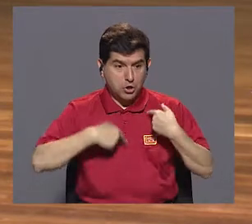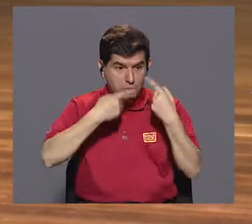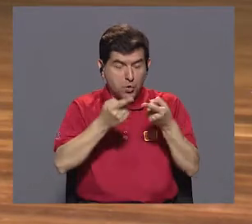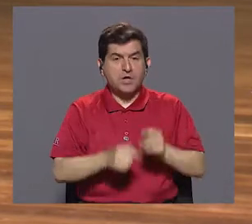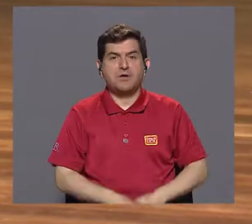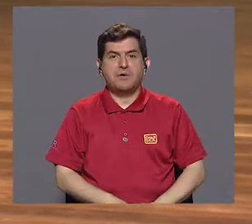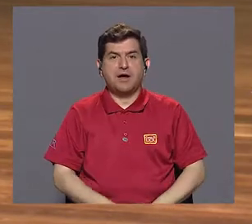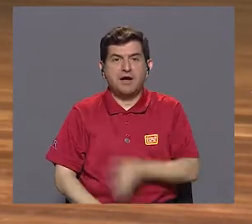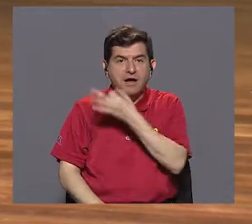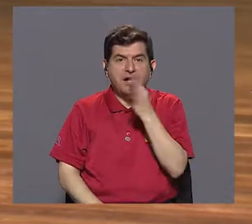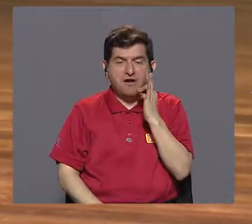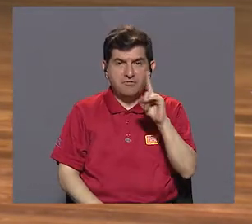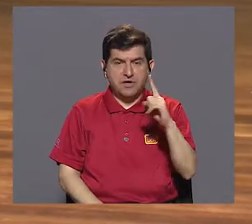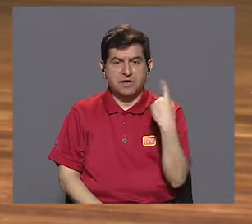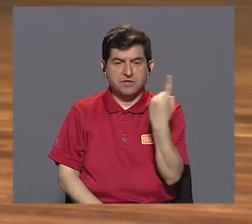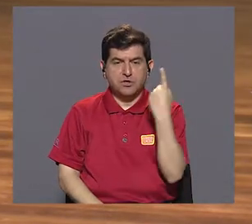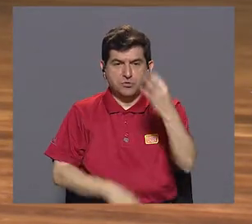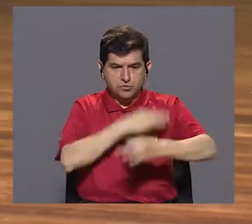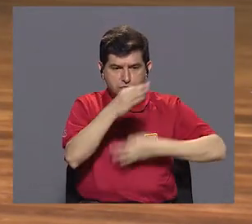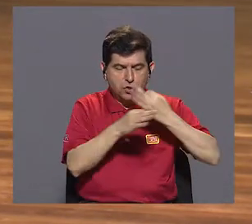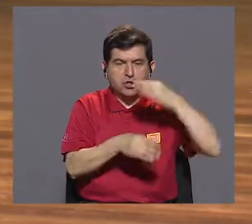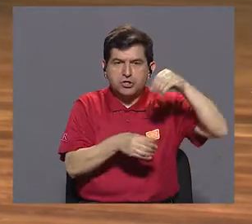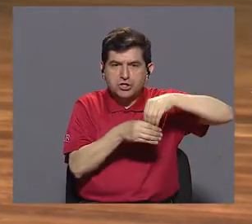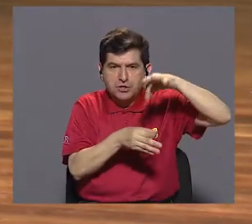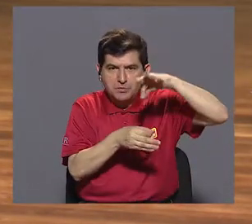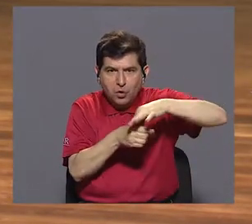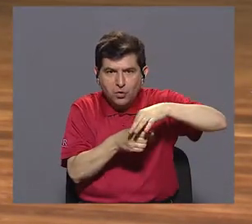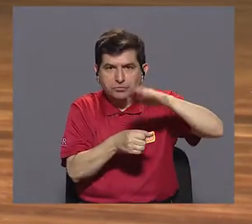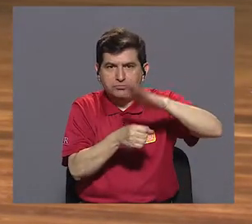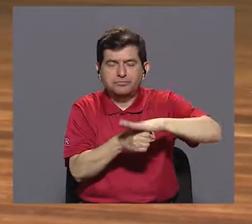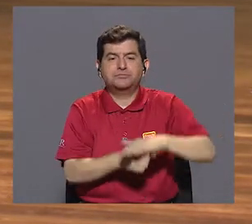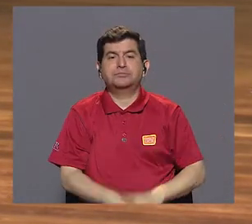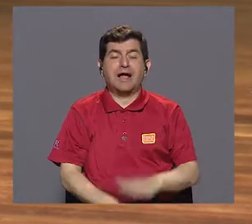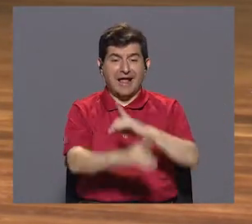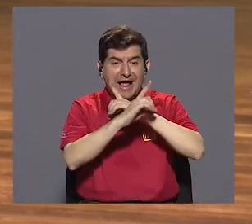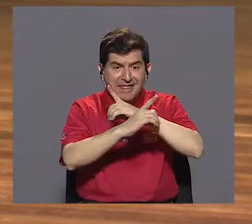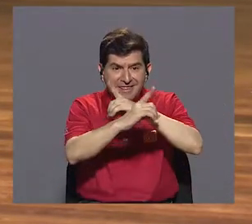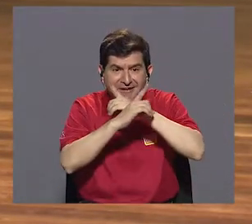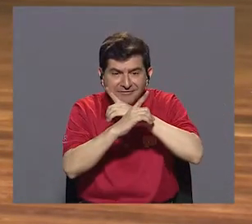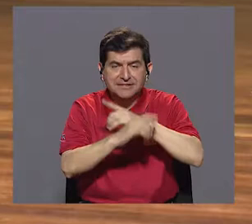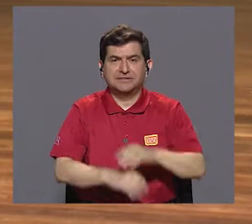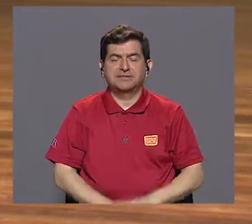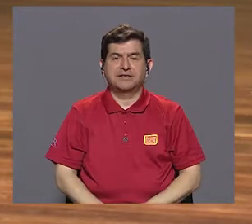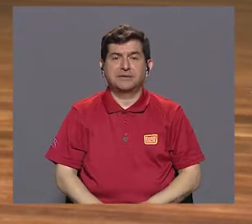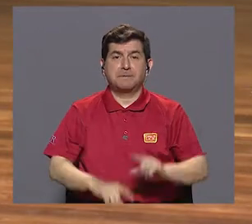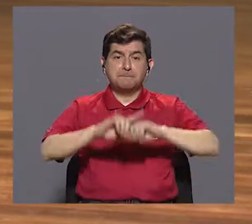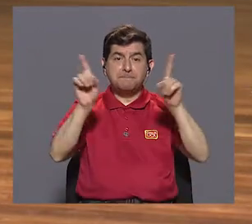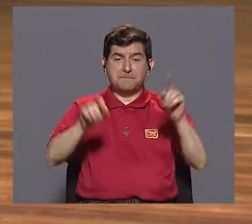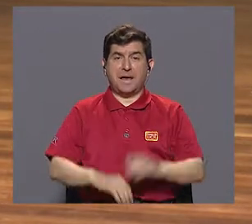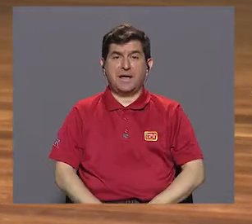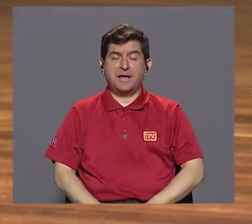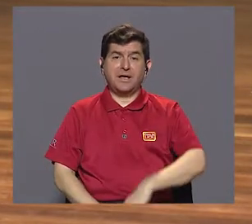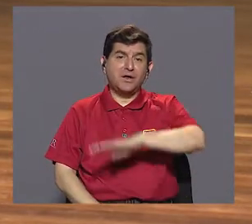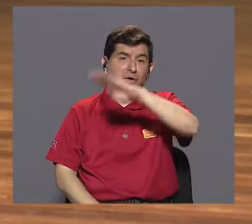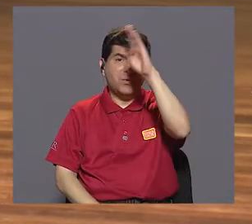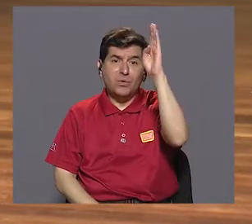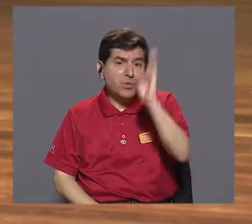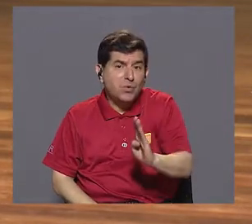fincas de monocultivo y resulta a defenderlas y a defenderlos, pero resulta que